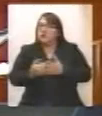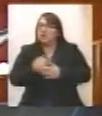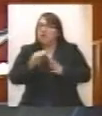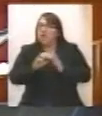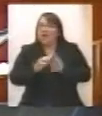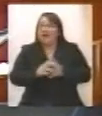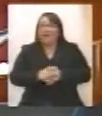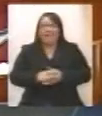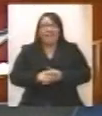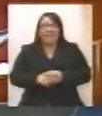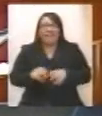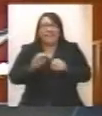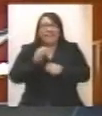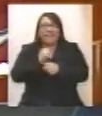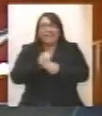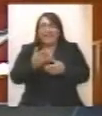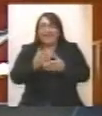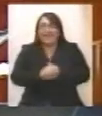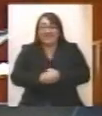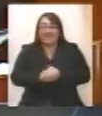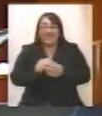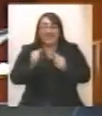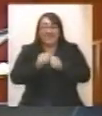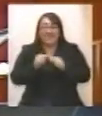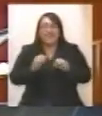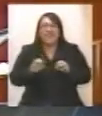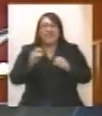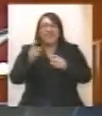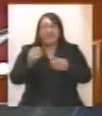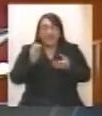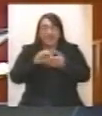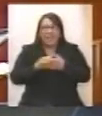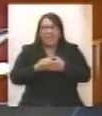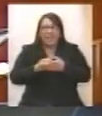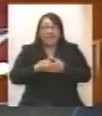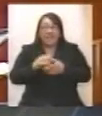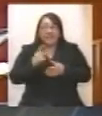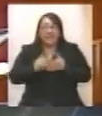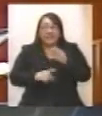Código Procesal Penal. Asimismo, asignaremos